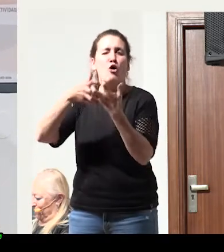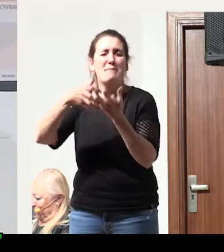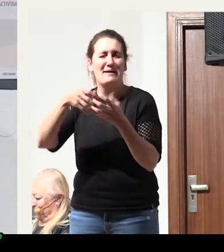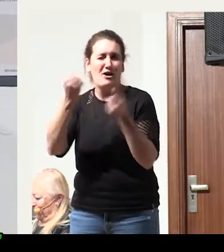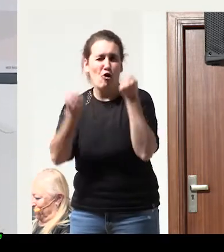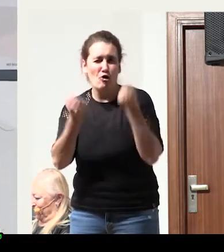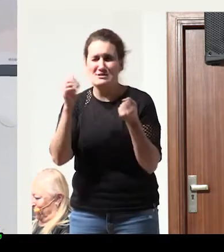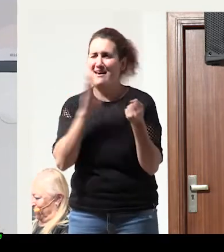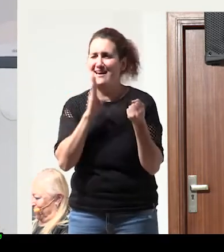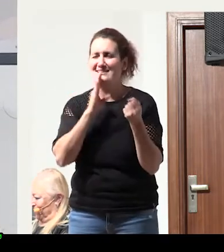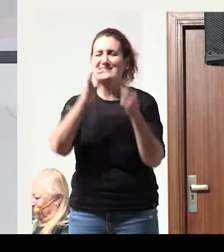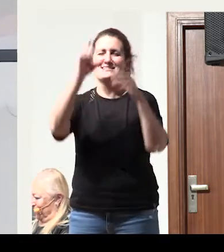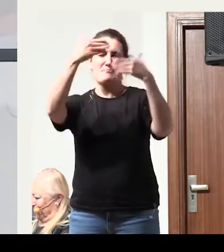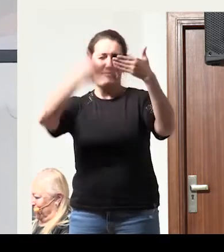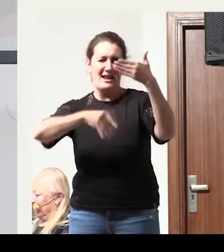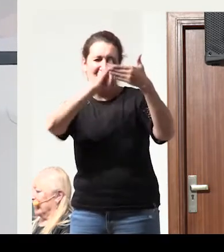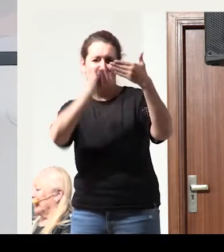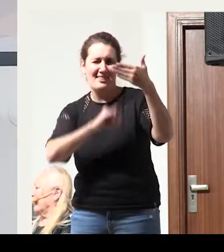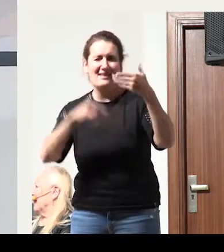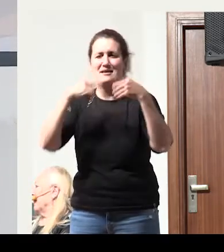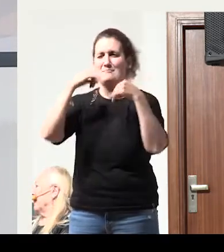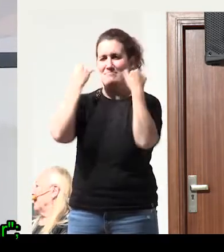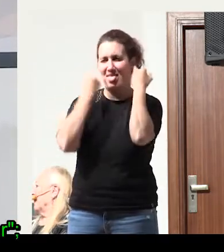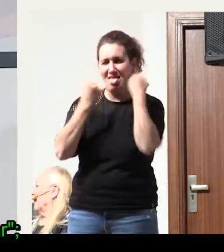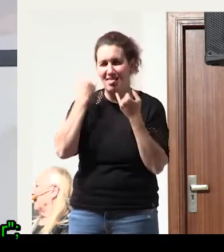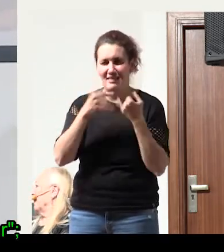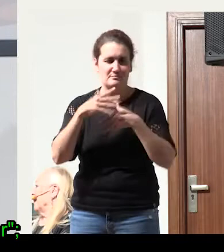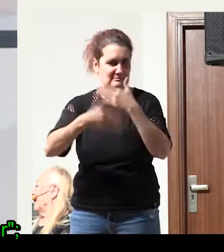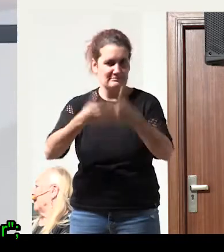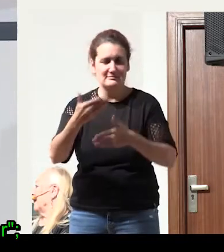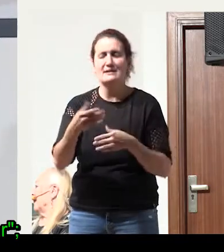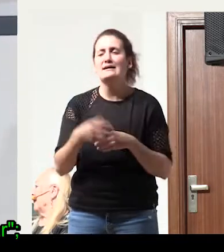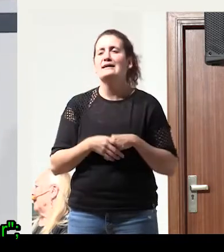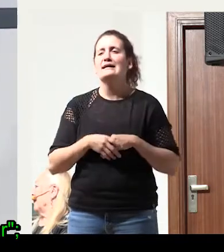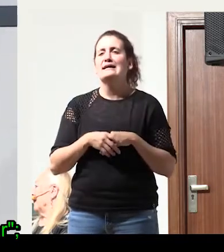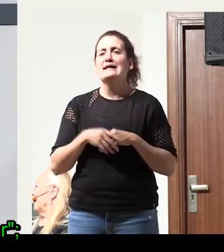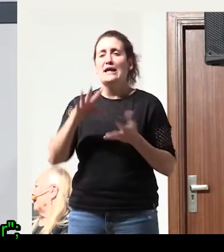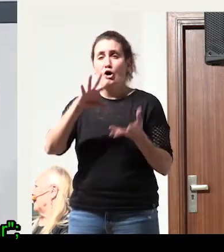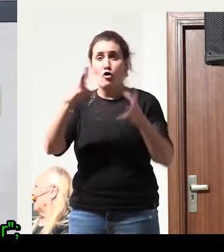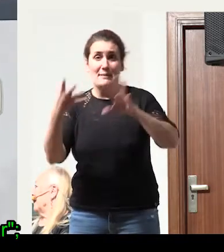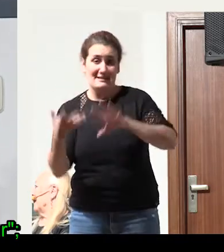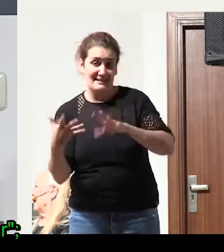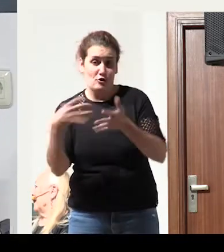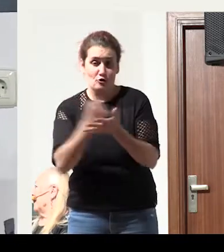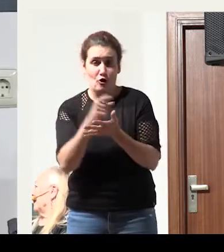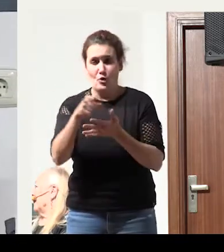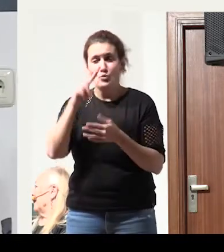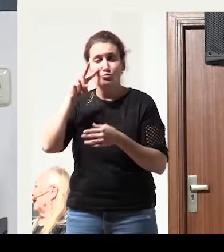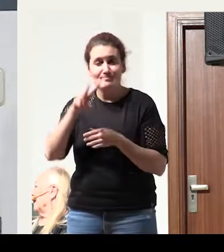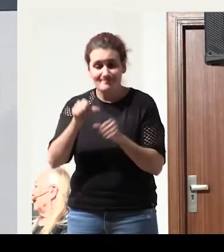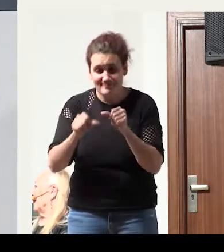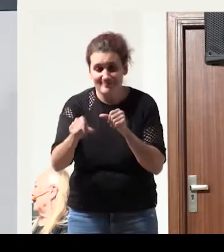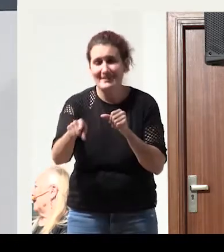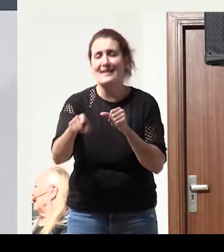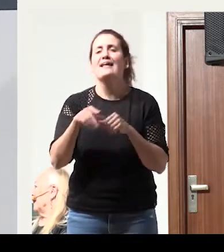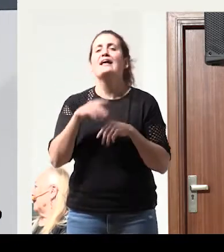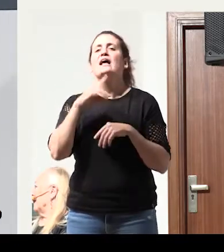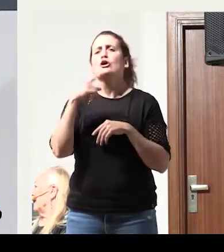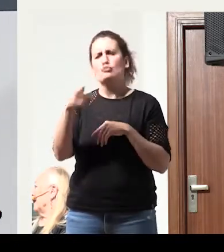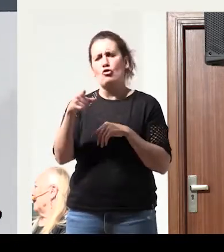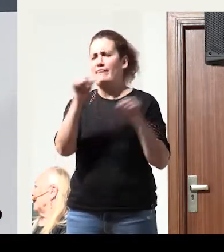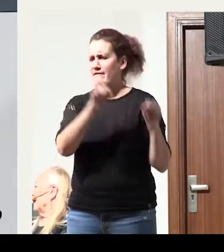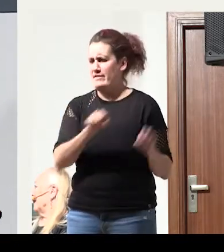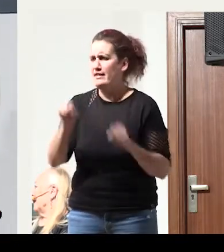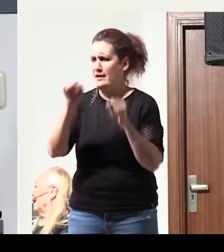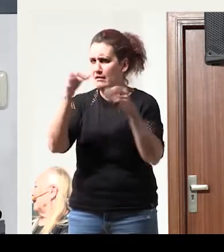las magulladuras de la cara, las arrugas de la vida, y convertirlo todo en un lugar desde el que mirar. Esto sí que lo defendería. Claro,